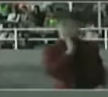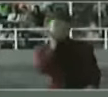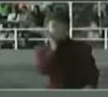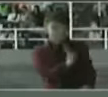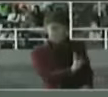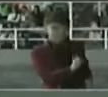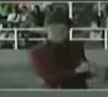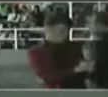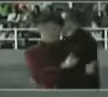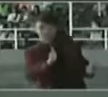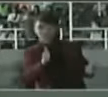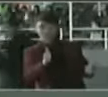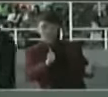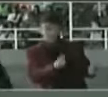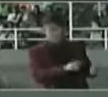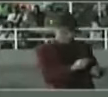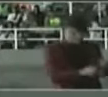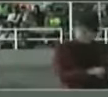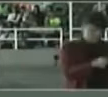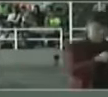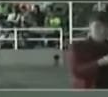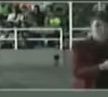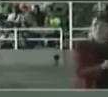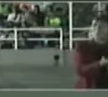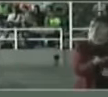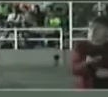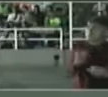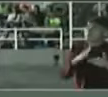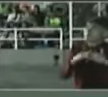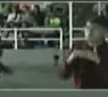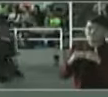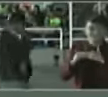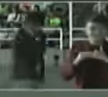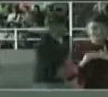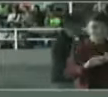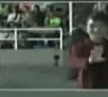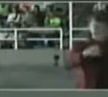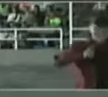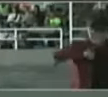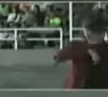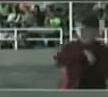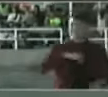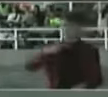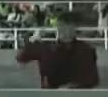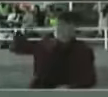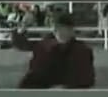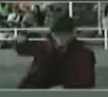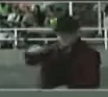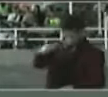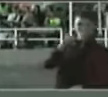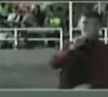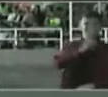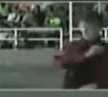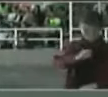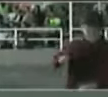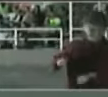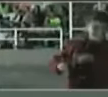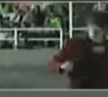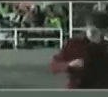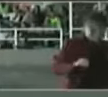su descendencia que mendigue pan. Somos los hijos del Rey, y a los hijos del Rey le